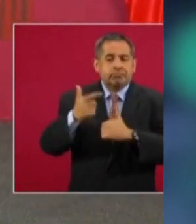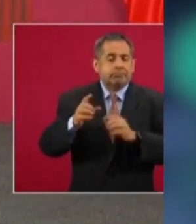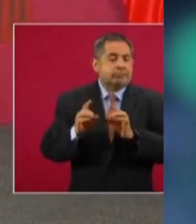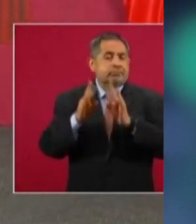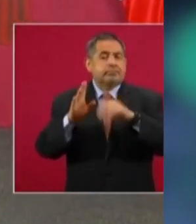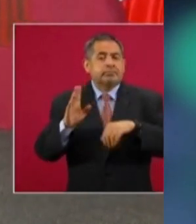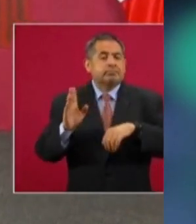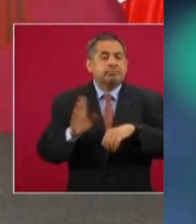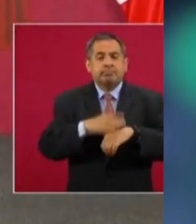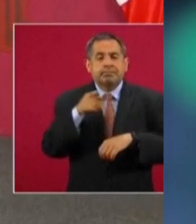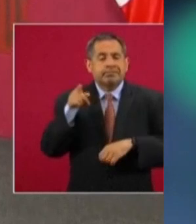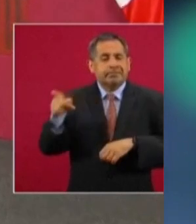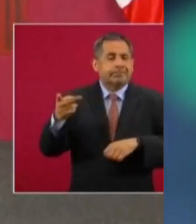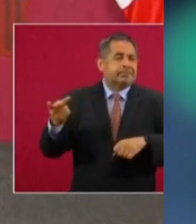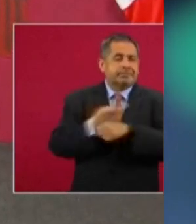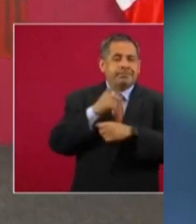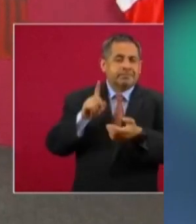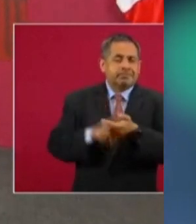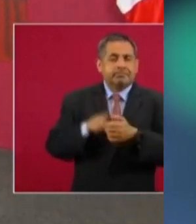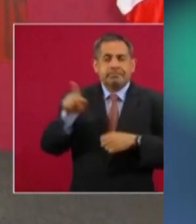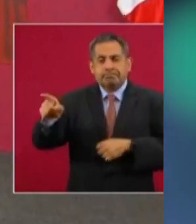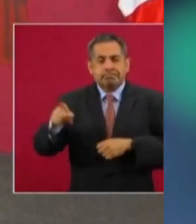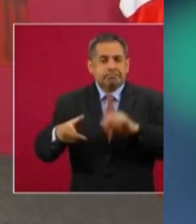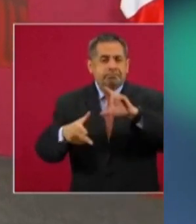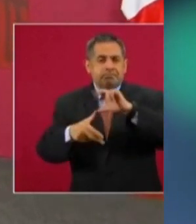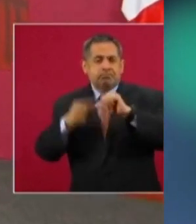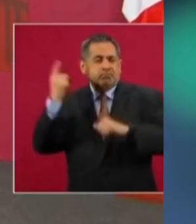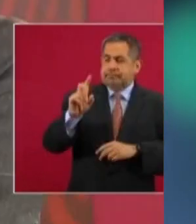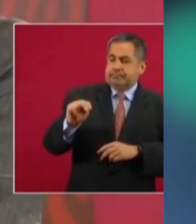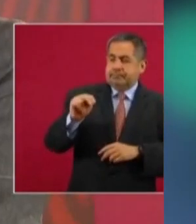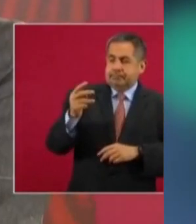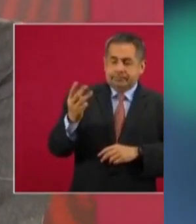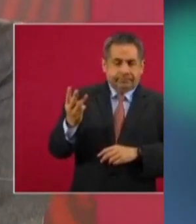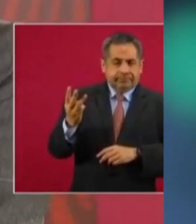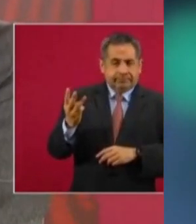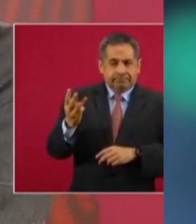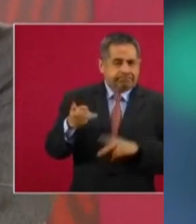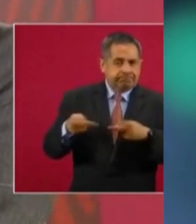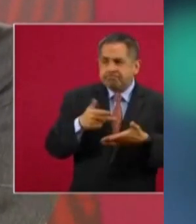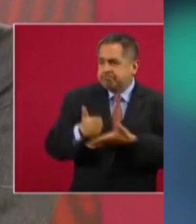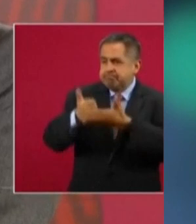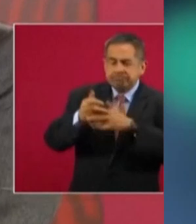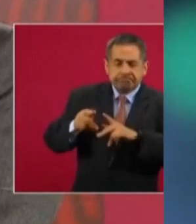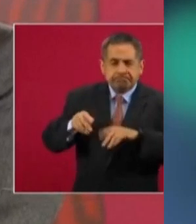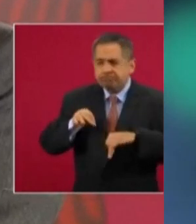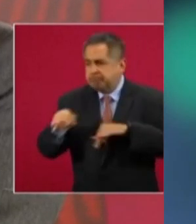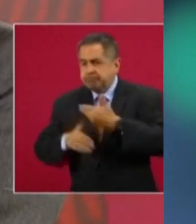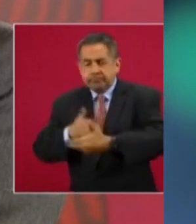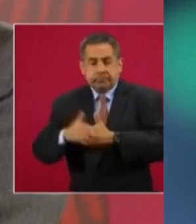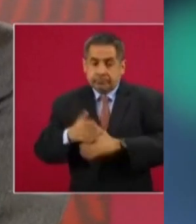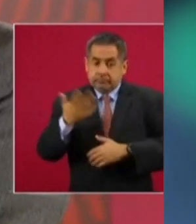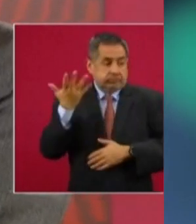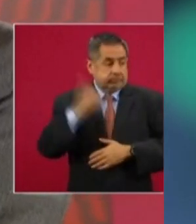en el yucatán se tomaron las previsiones medida estaba dispuesta para y nueve mil turistas de quintana roo que no